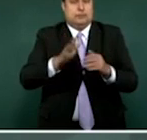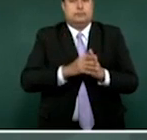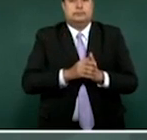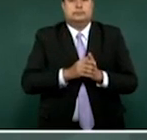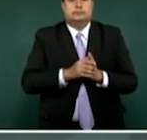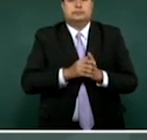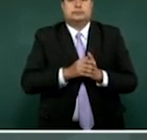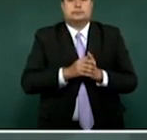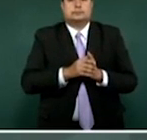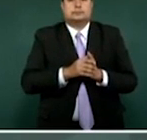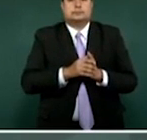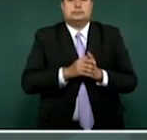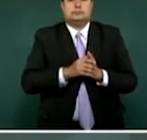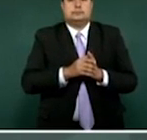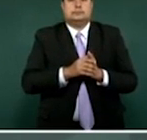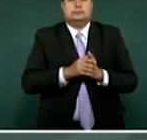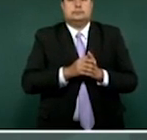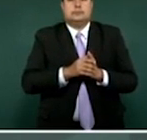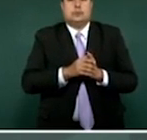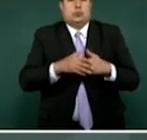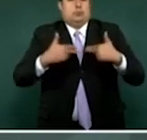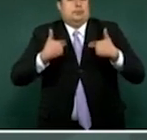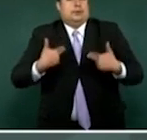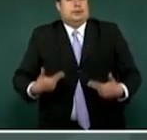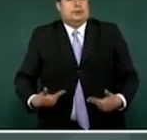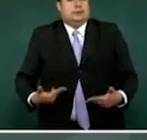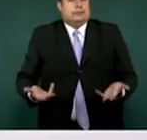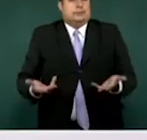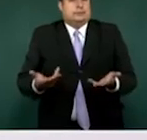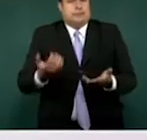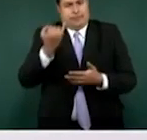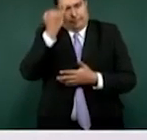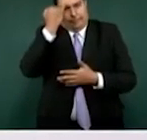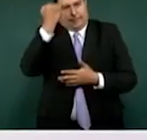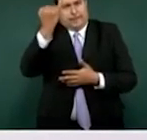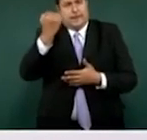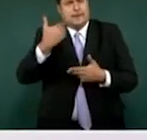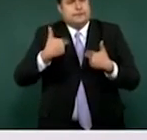porque el humanismo